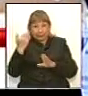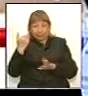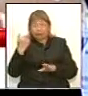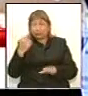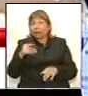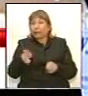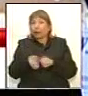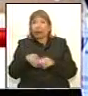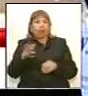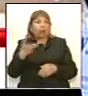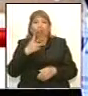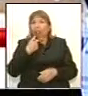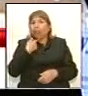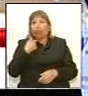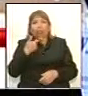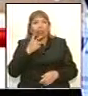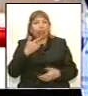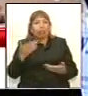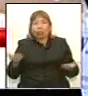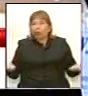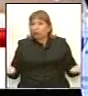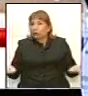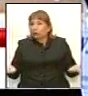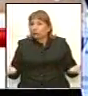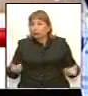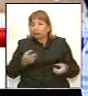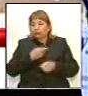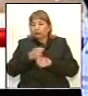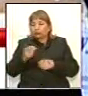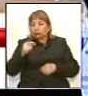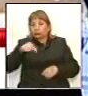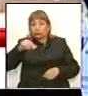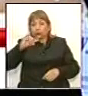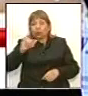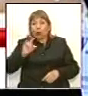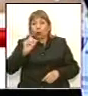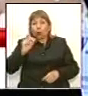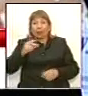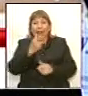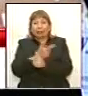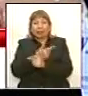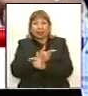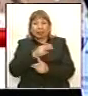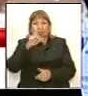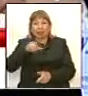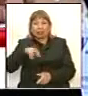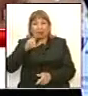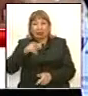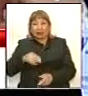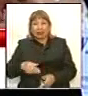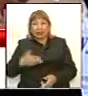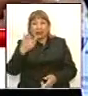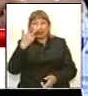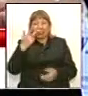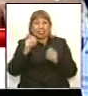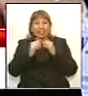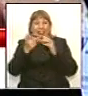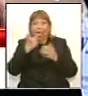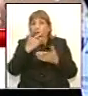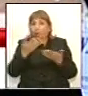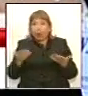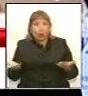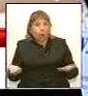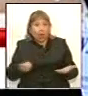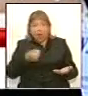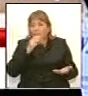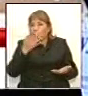gran ausencia de agua y episodios de violencia acá nomás en San Juan del Lurigancho, en el Rímac, con 3 días sin agua. Y